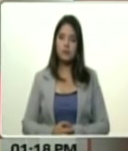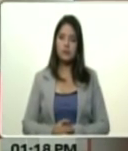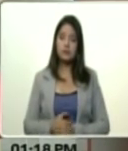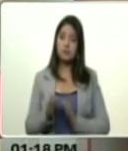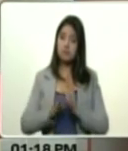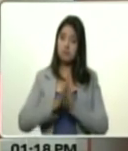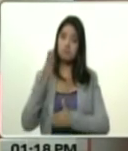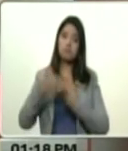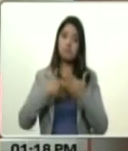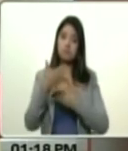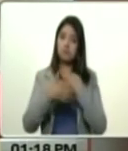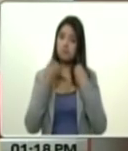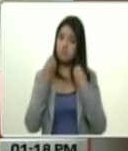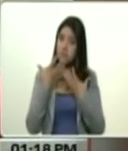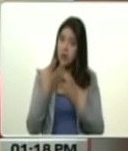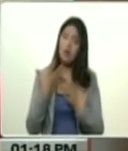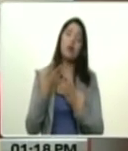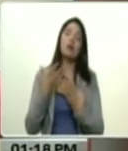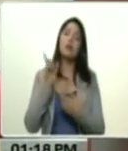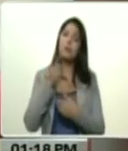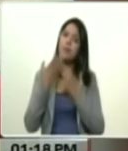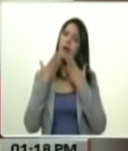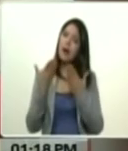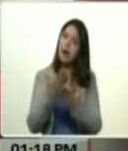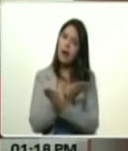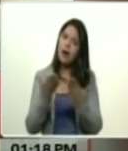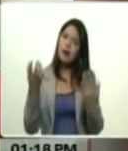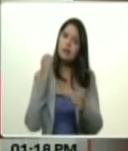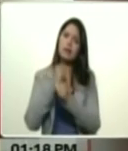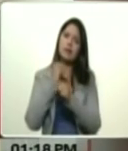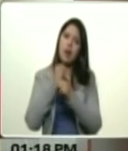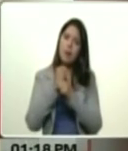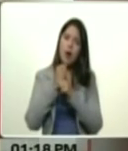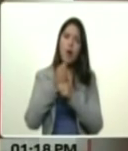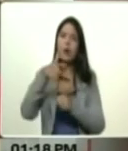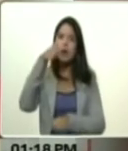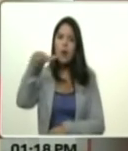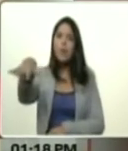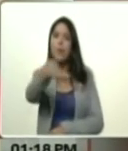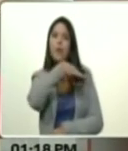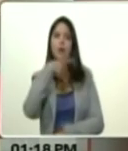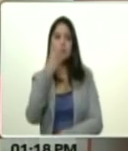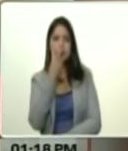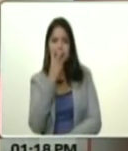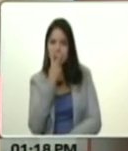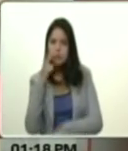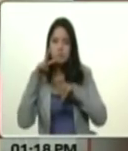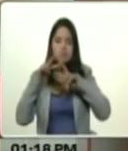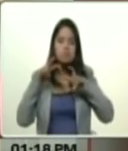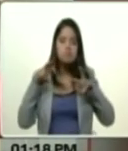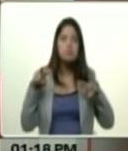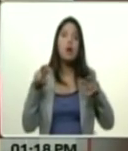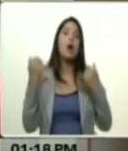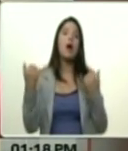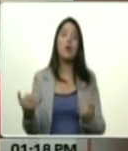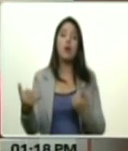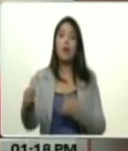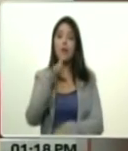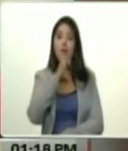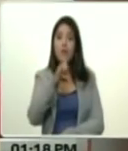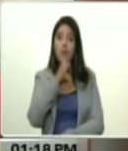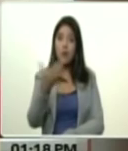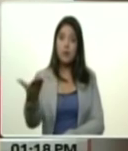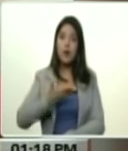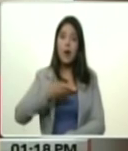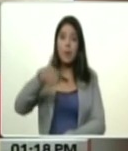frutos. Igualmente, agradecer el trabajo de la exploración popular. La información in situ aportada por